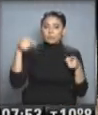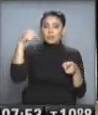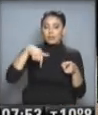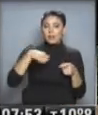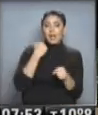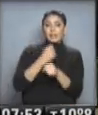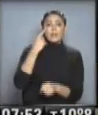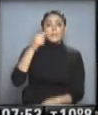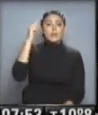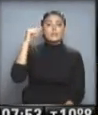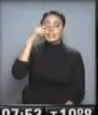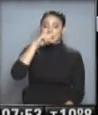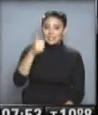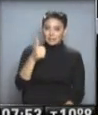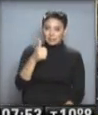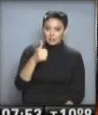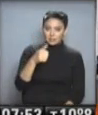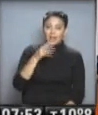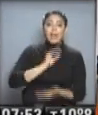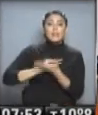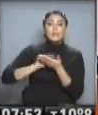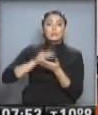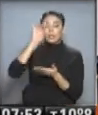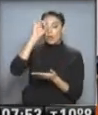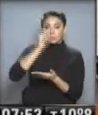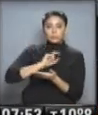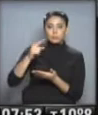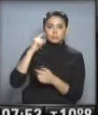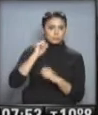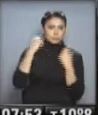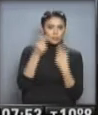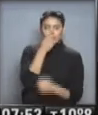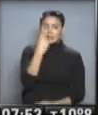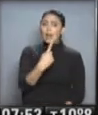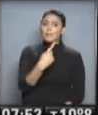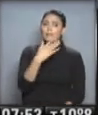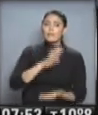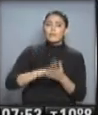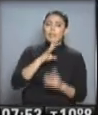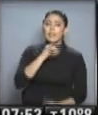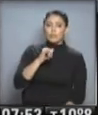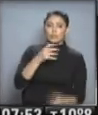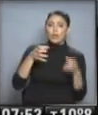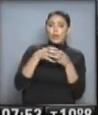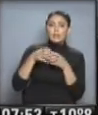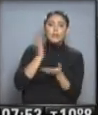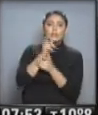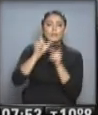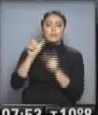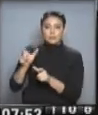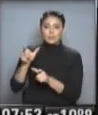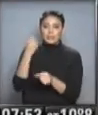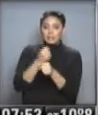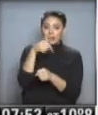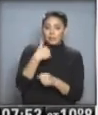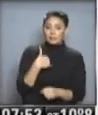región hasta 1976. El diputado uruguayo Luis Puig reaccionó inmediatamente a la denuncia de organismos de derechos humanos de su país que trabajan en el